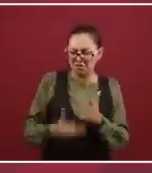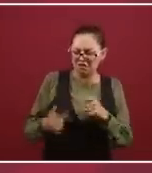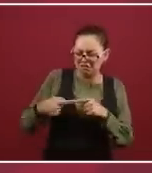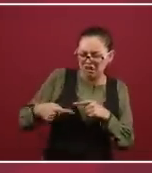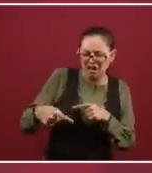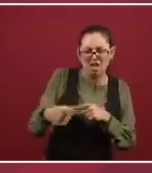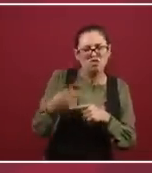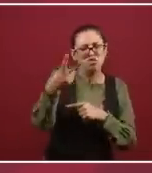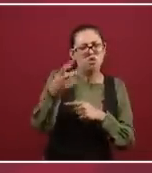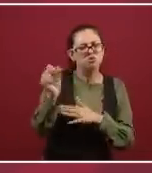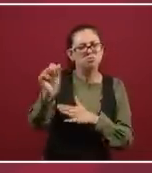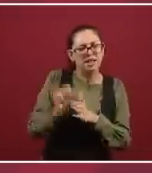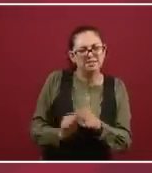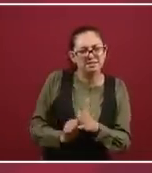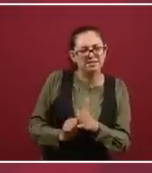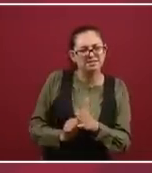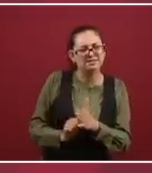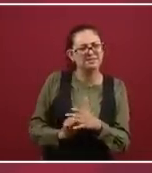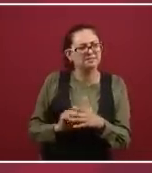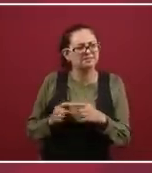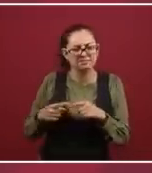meses y